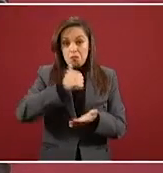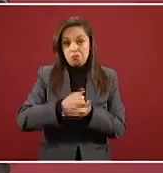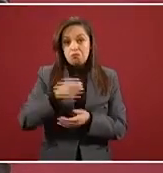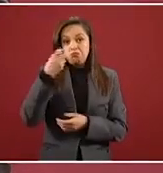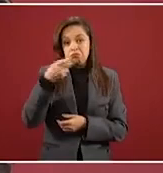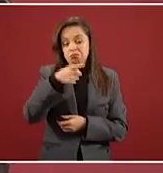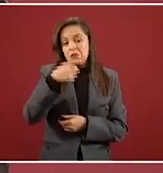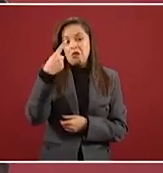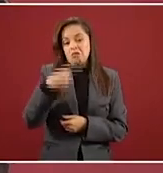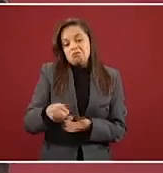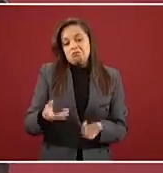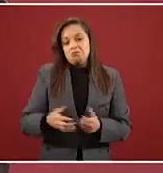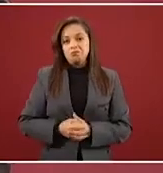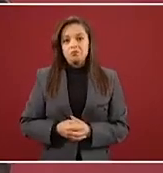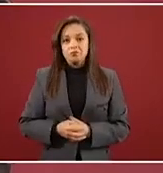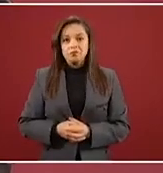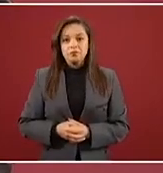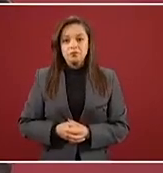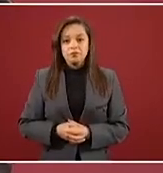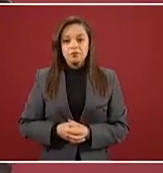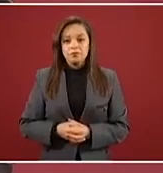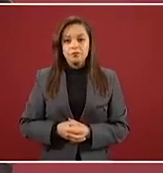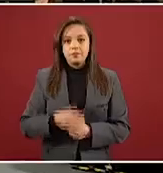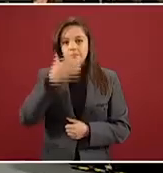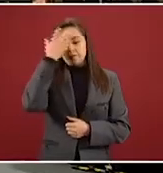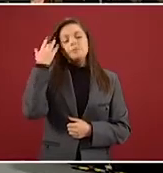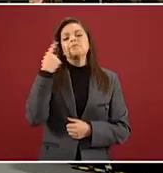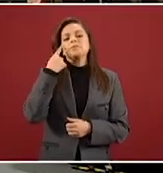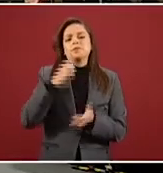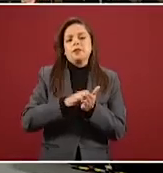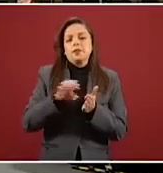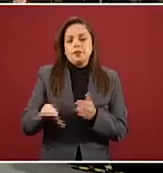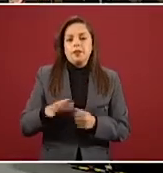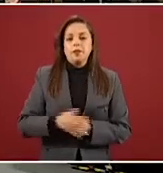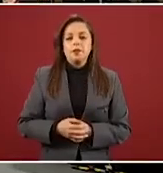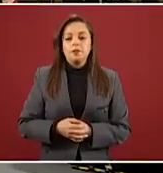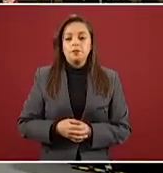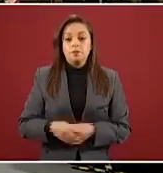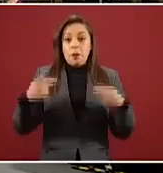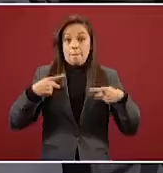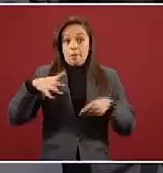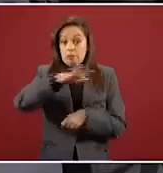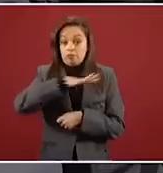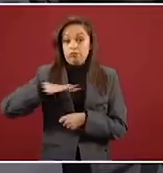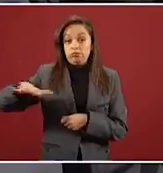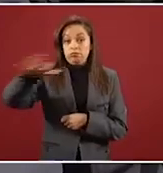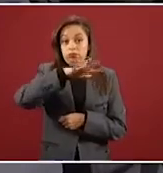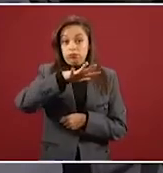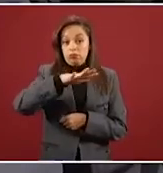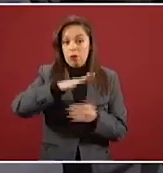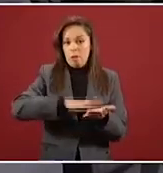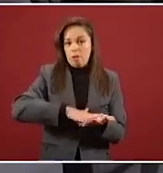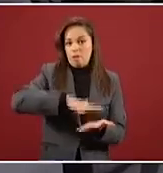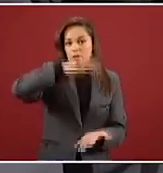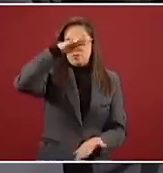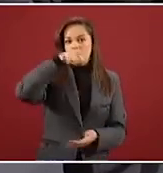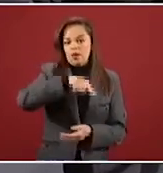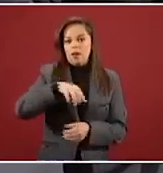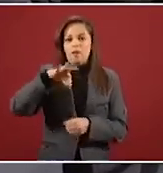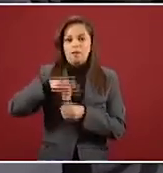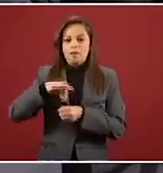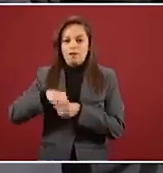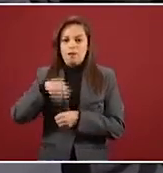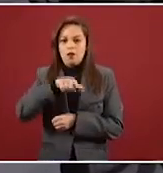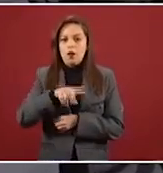El poder. Okay, permítame plantearlo en escenario. Imaginemos que la mayoría de la población vota por no hacer